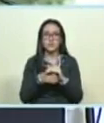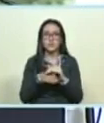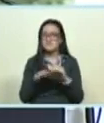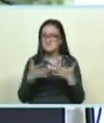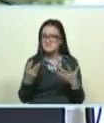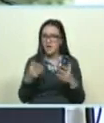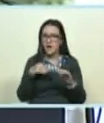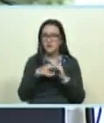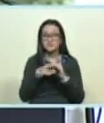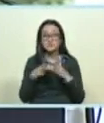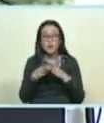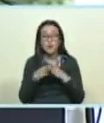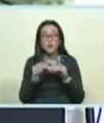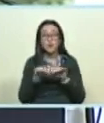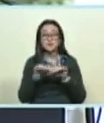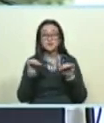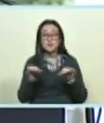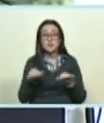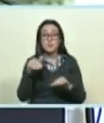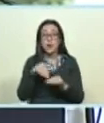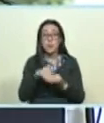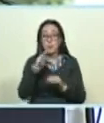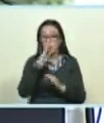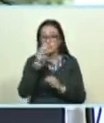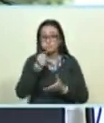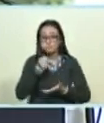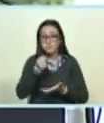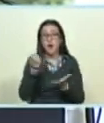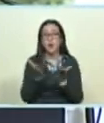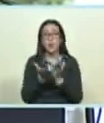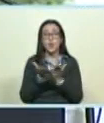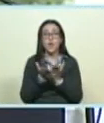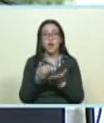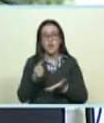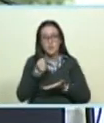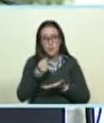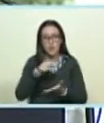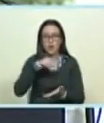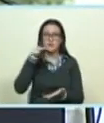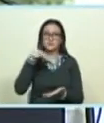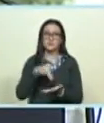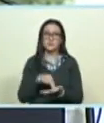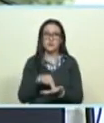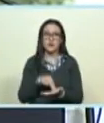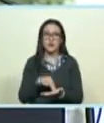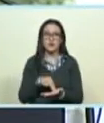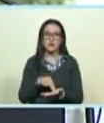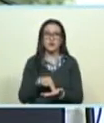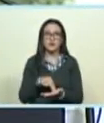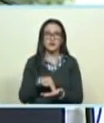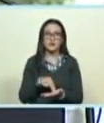para acceso a todos los sistemas de bonos escolares, bonos nacionales,